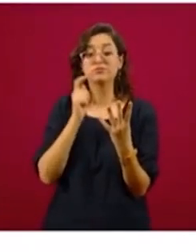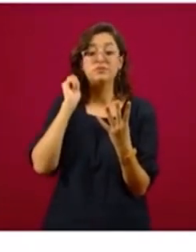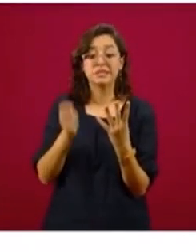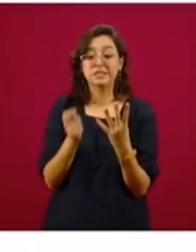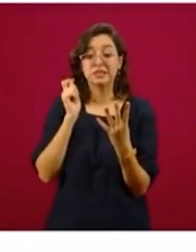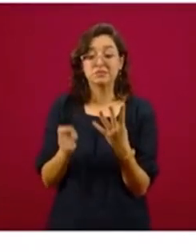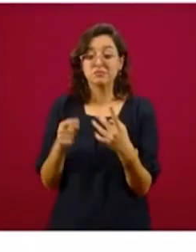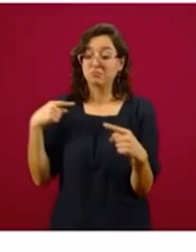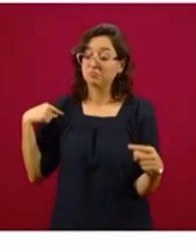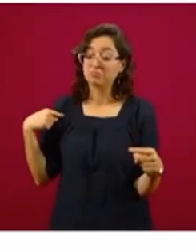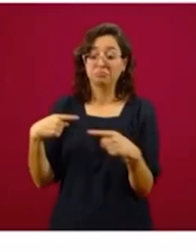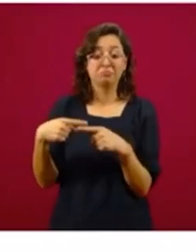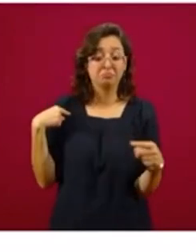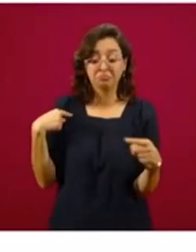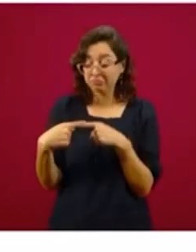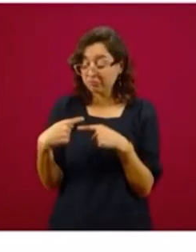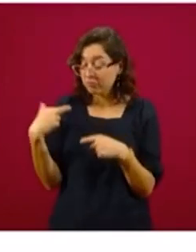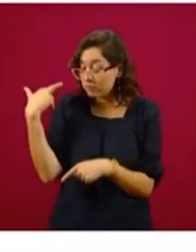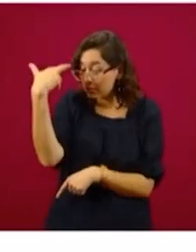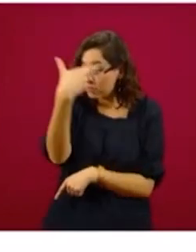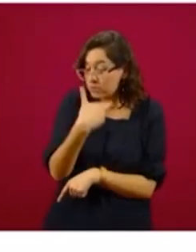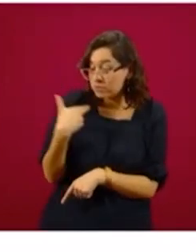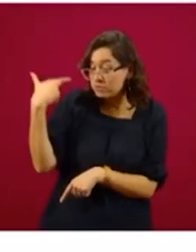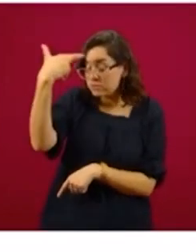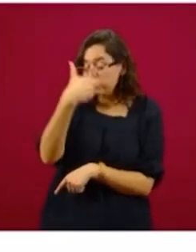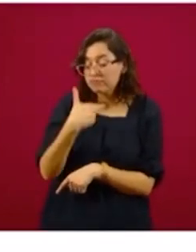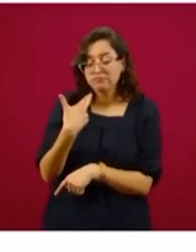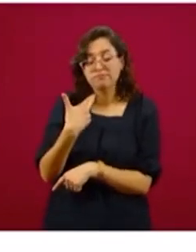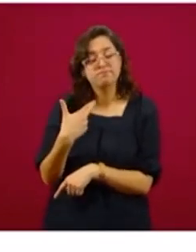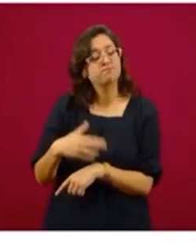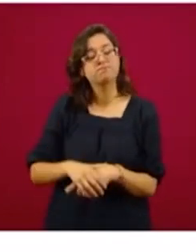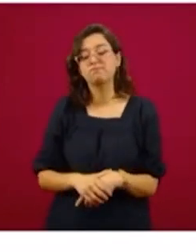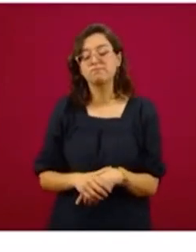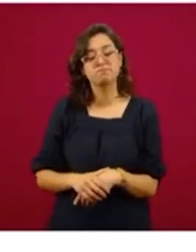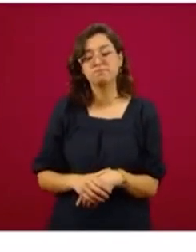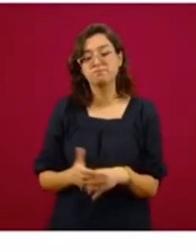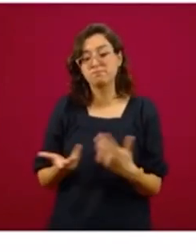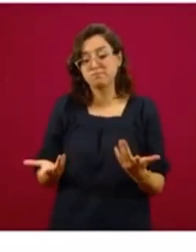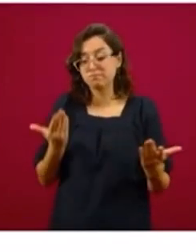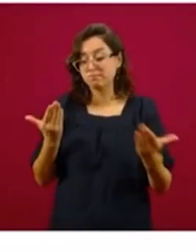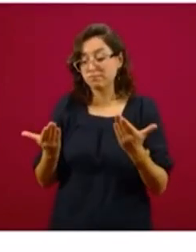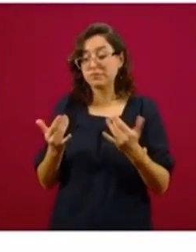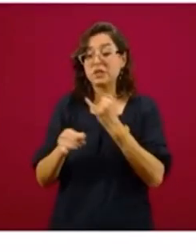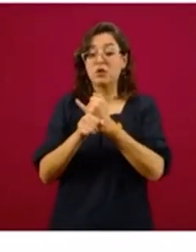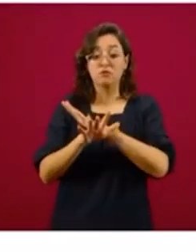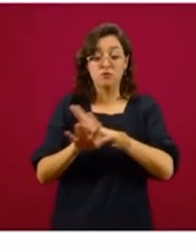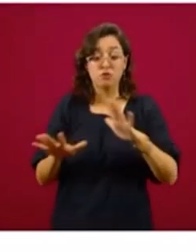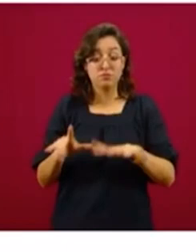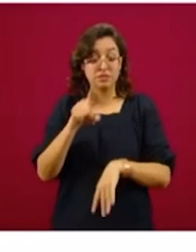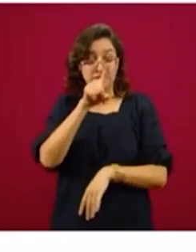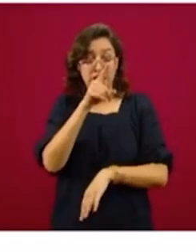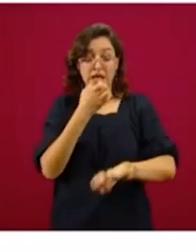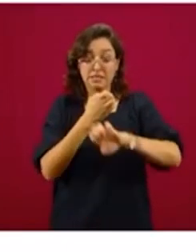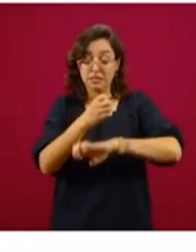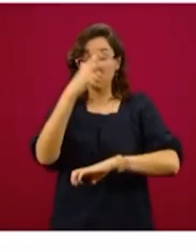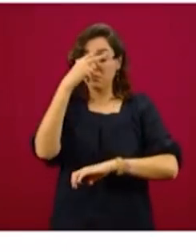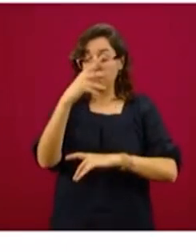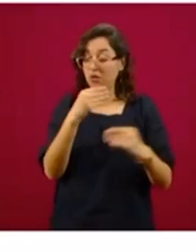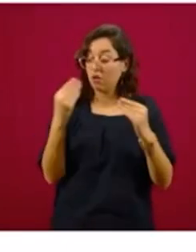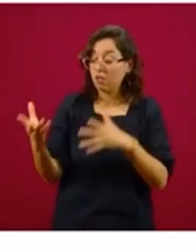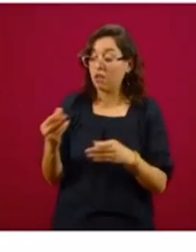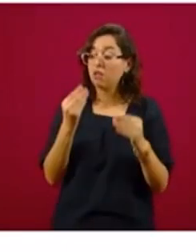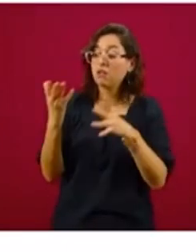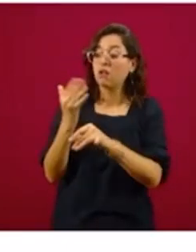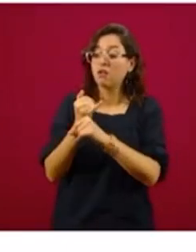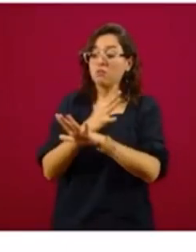últimos días del análisis que hace el conacyt con estos datos proporcionados directamente por el personal del estado de mexico